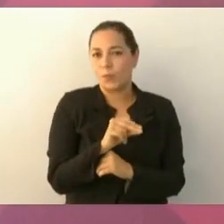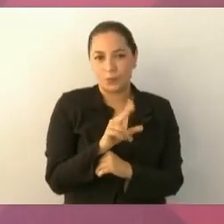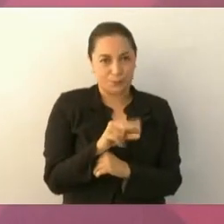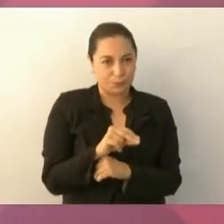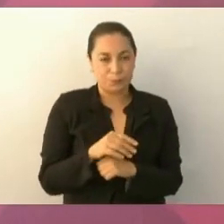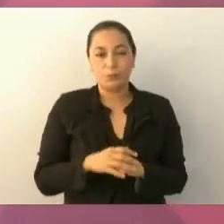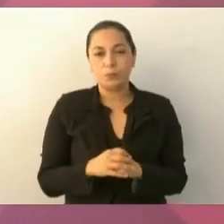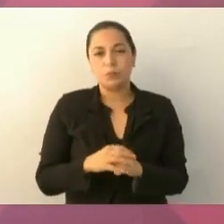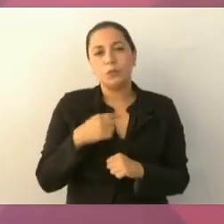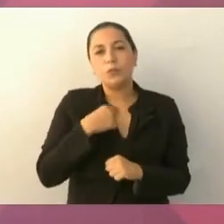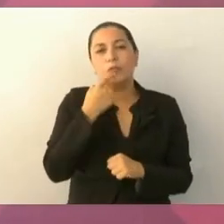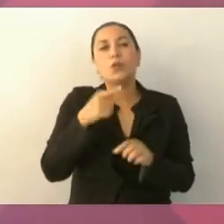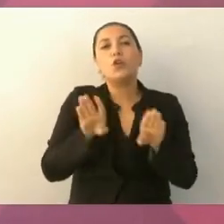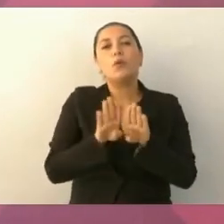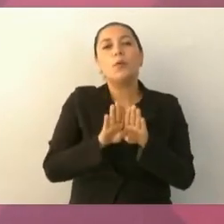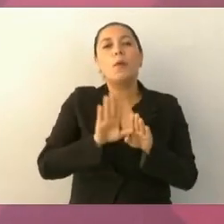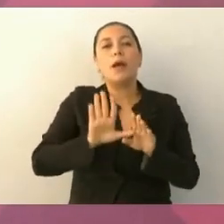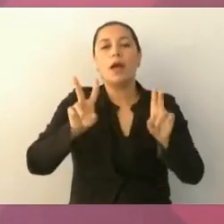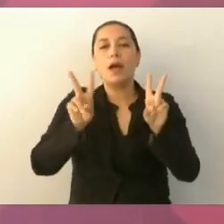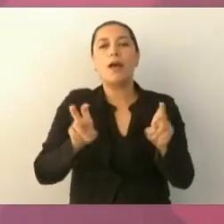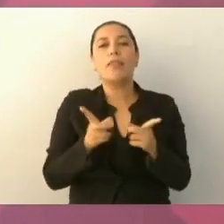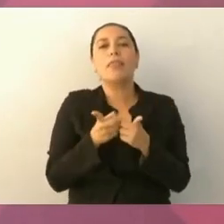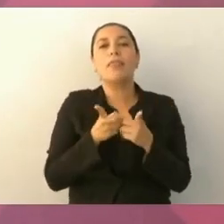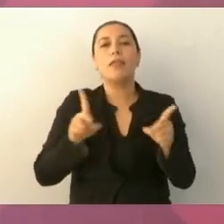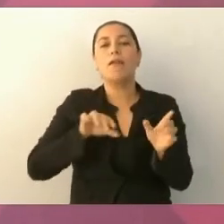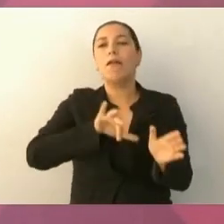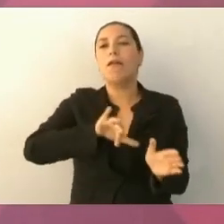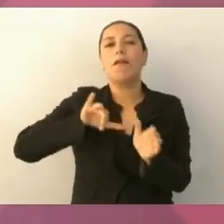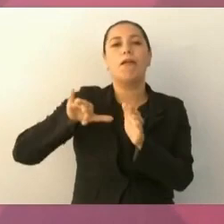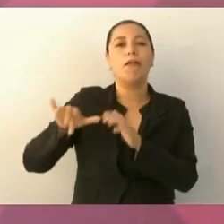y no divorciarnos nunca del pueblo.